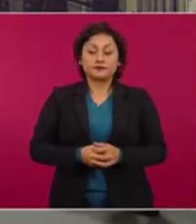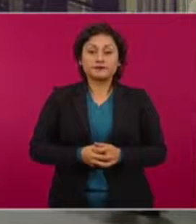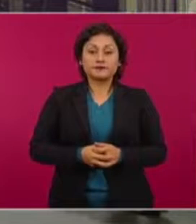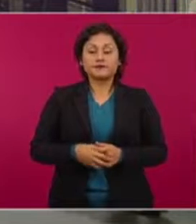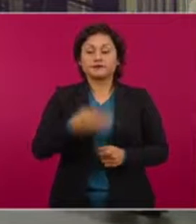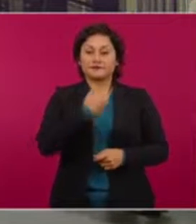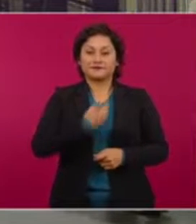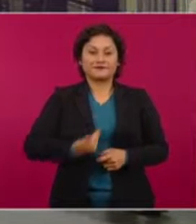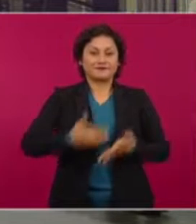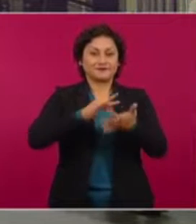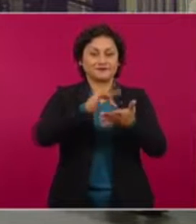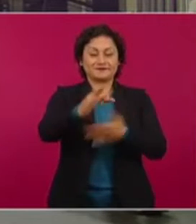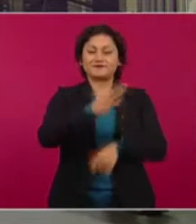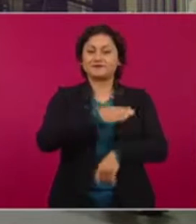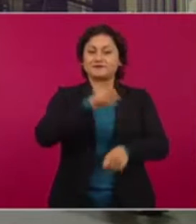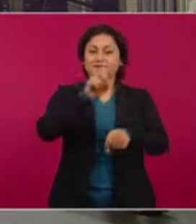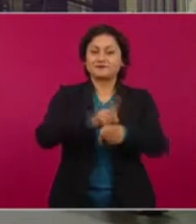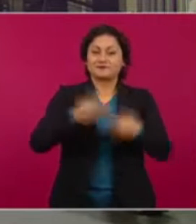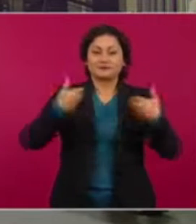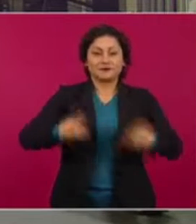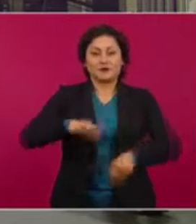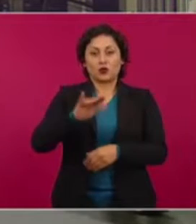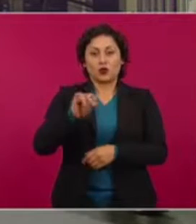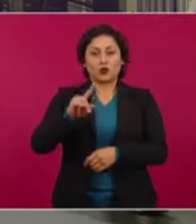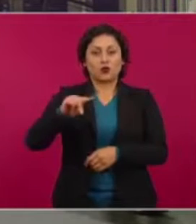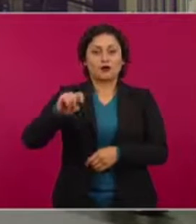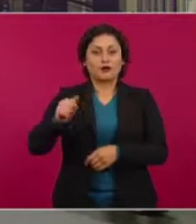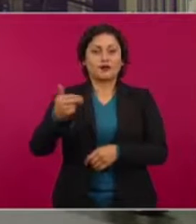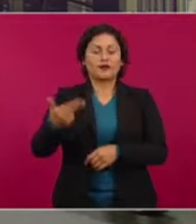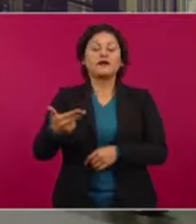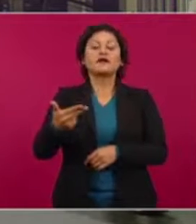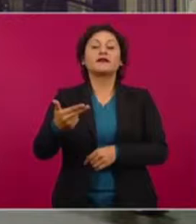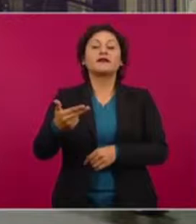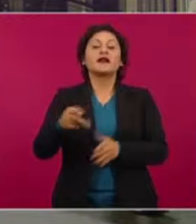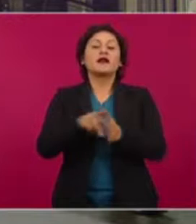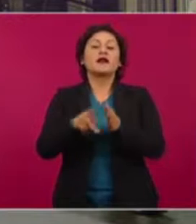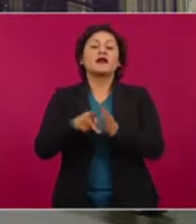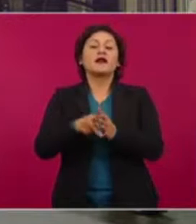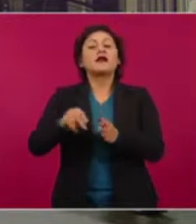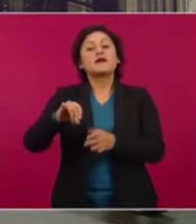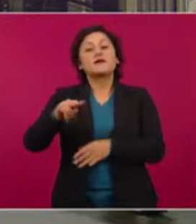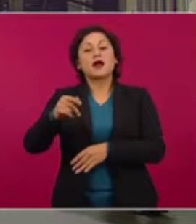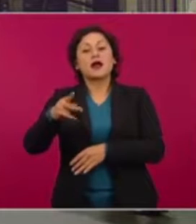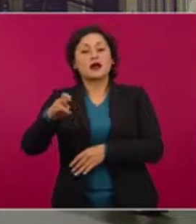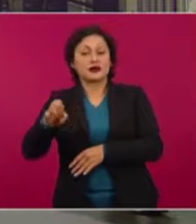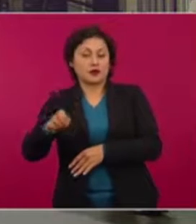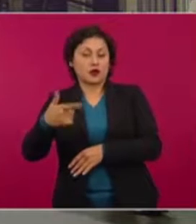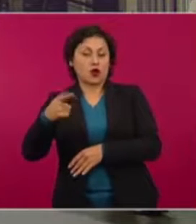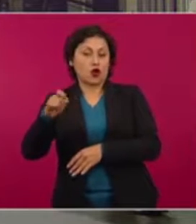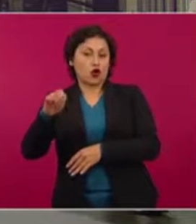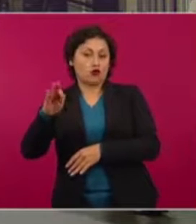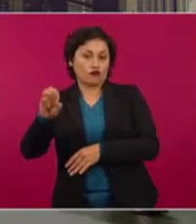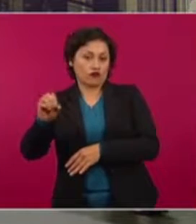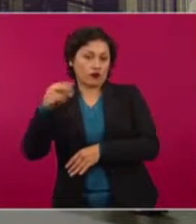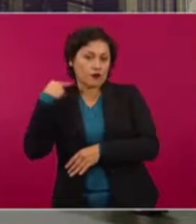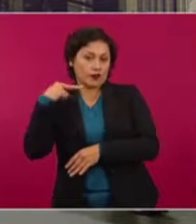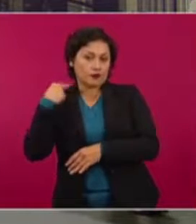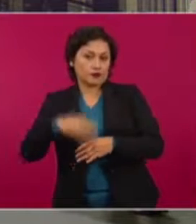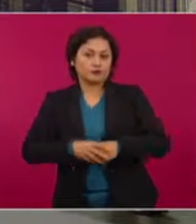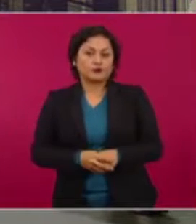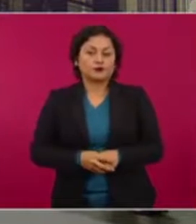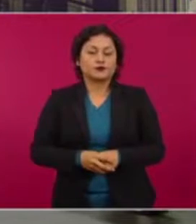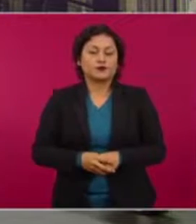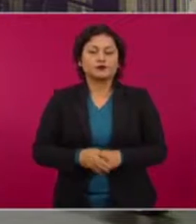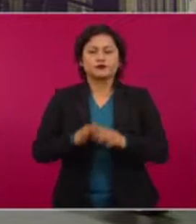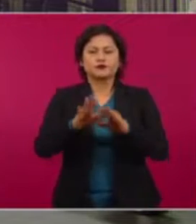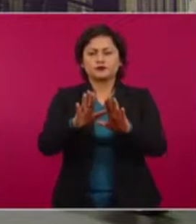Gracias, presidente. Buenos días. Judith Sánchez Reyes, corresponsal de imagen del Golfo de Veracruz. Presidente, ¿nos podría